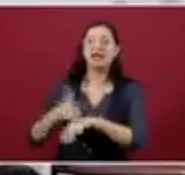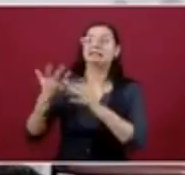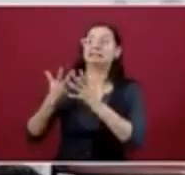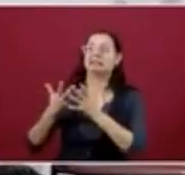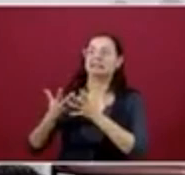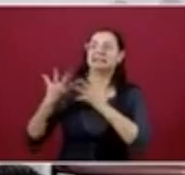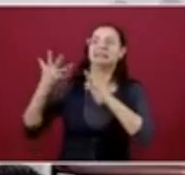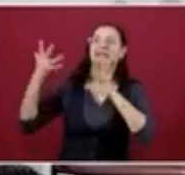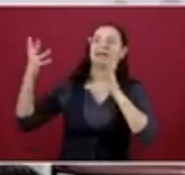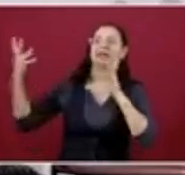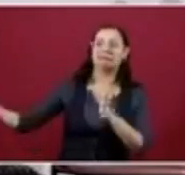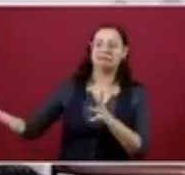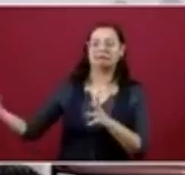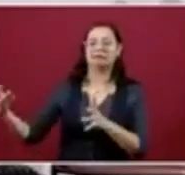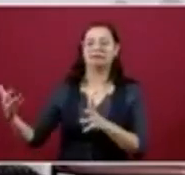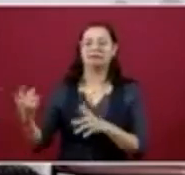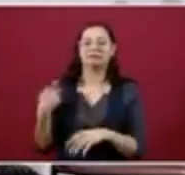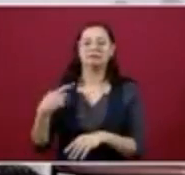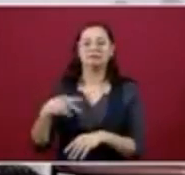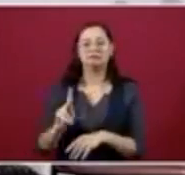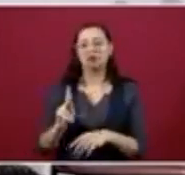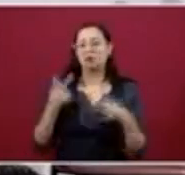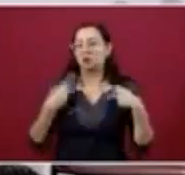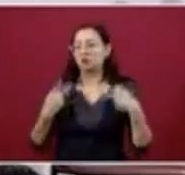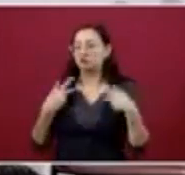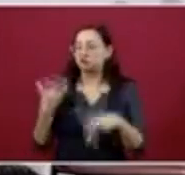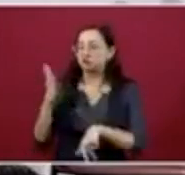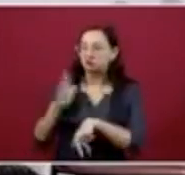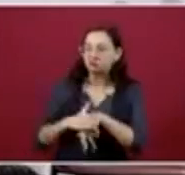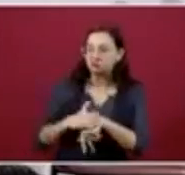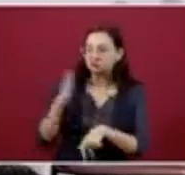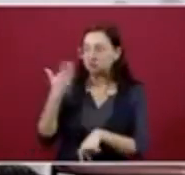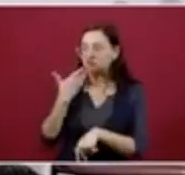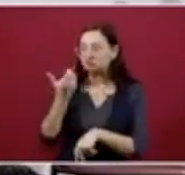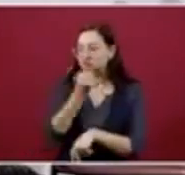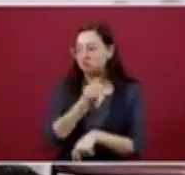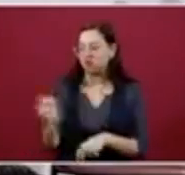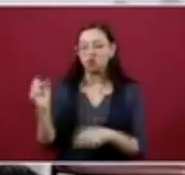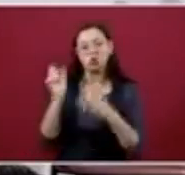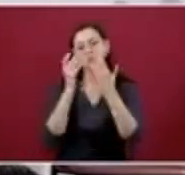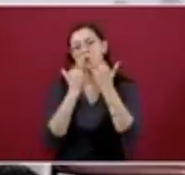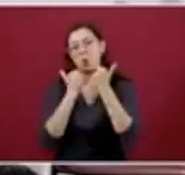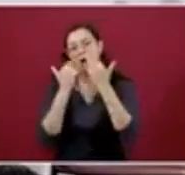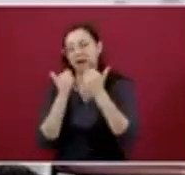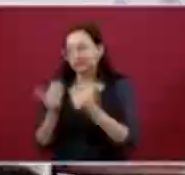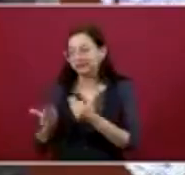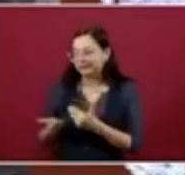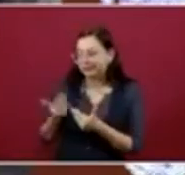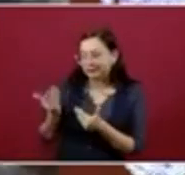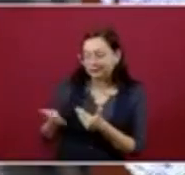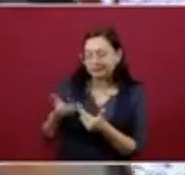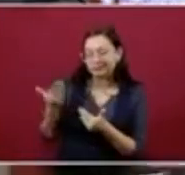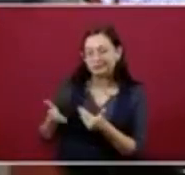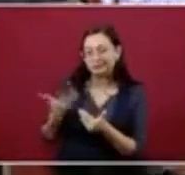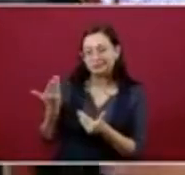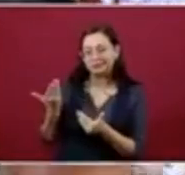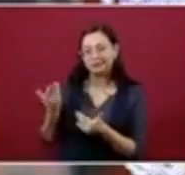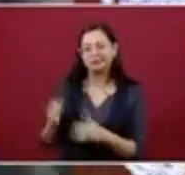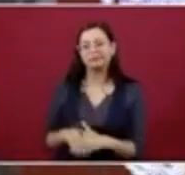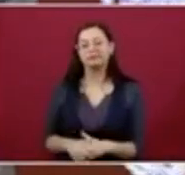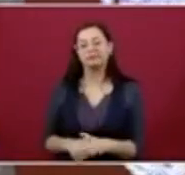pero no hay más personal especializado. Entonces, en este caso ya